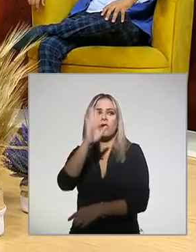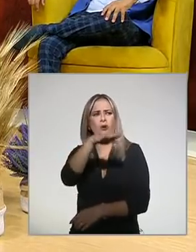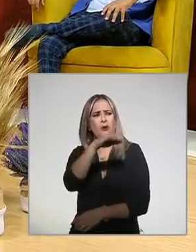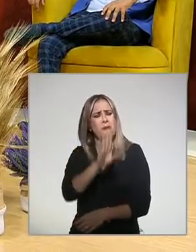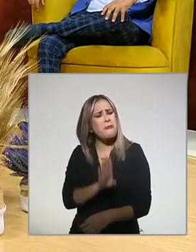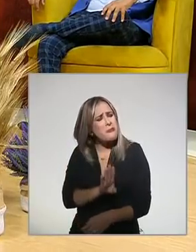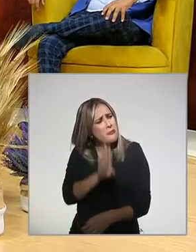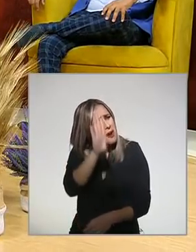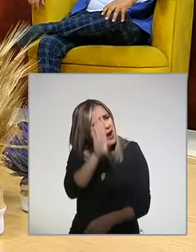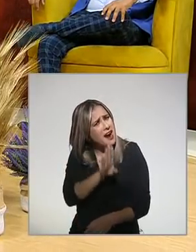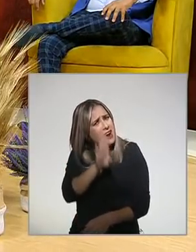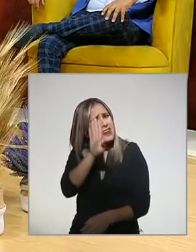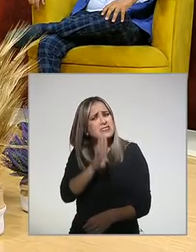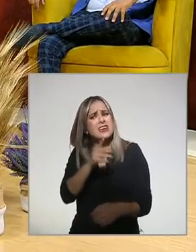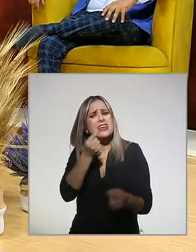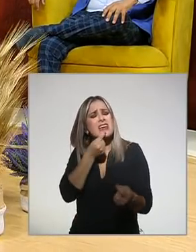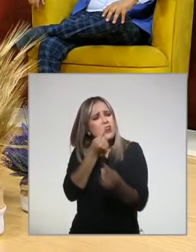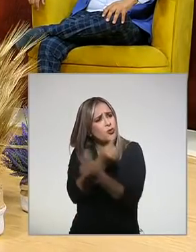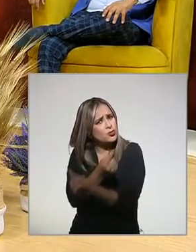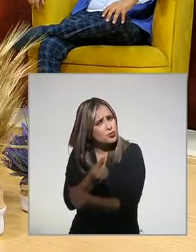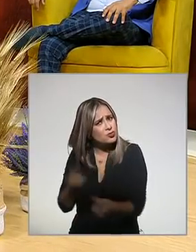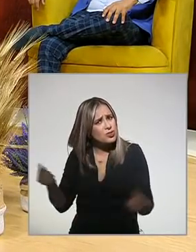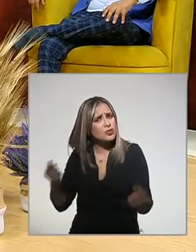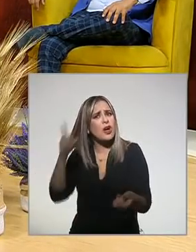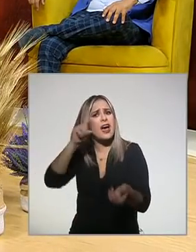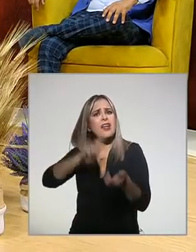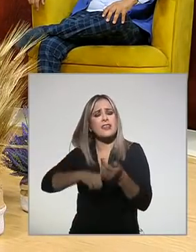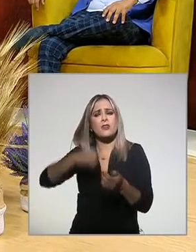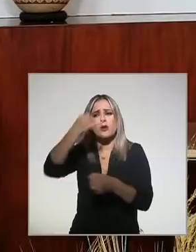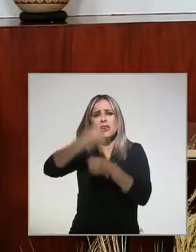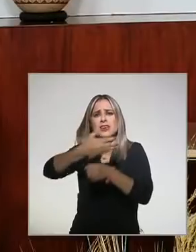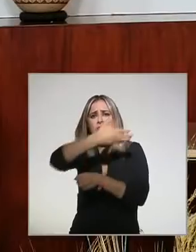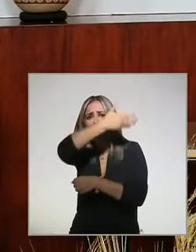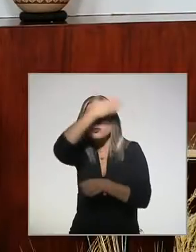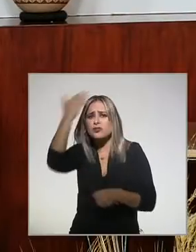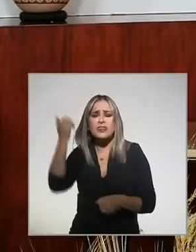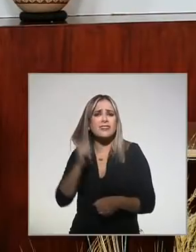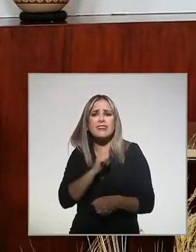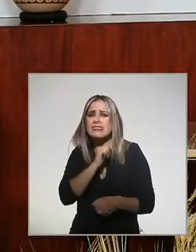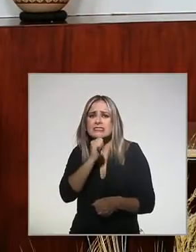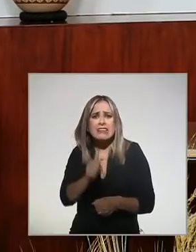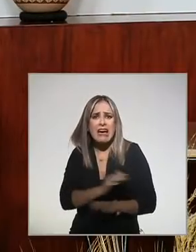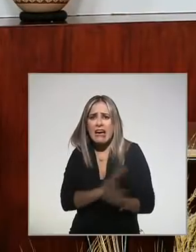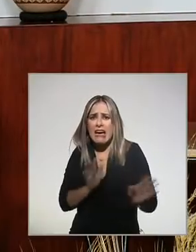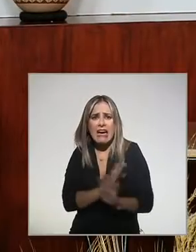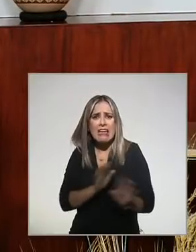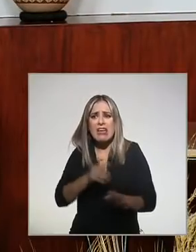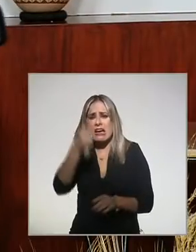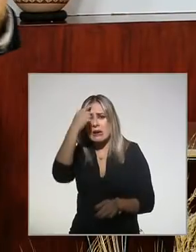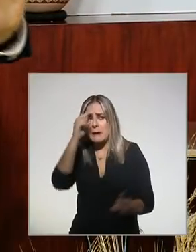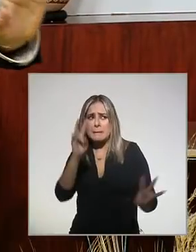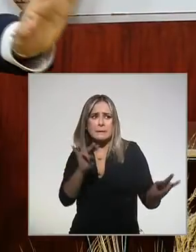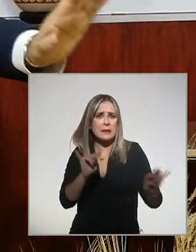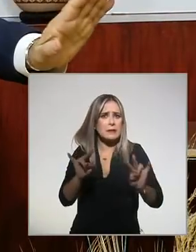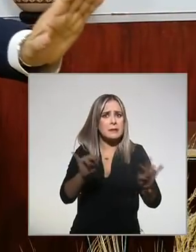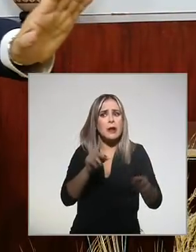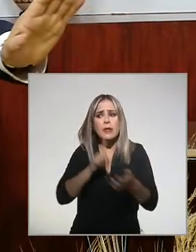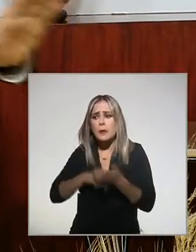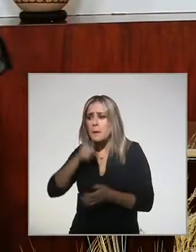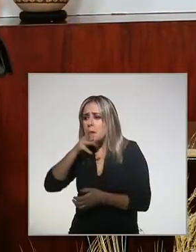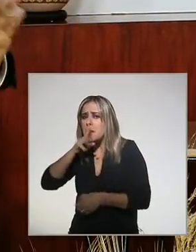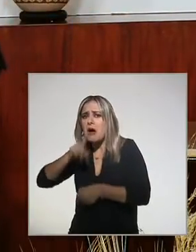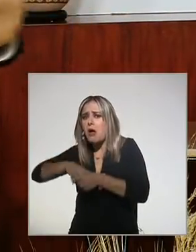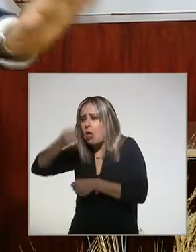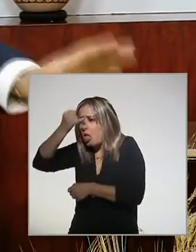pareciera que cuando los niños pierden la inocencia, los padres la recuperamos. Wow.